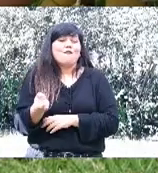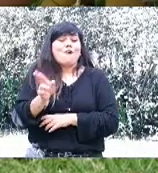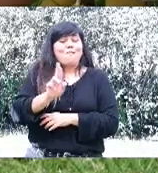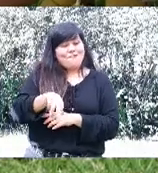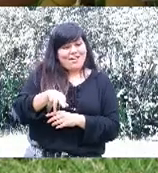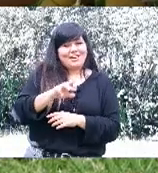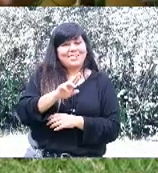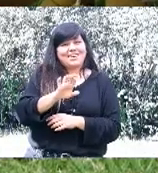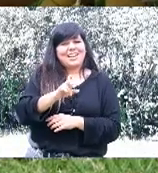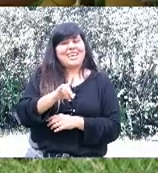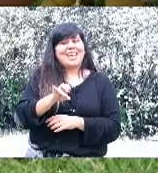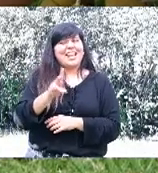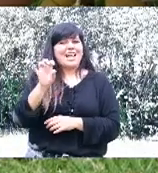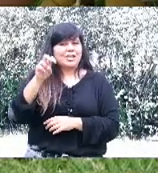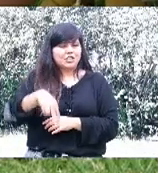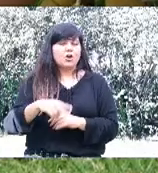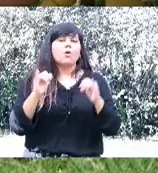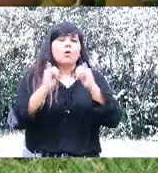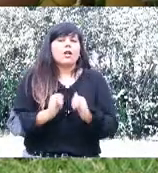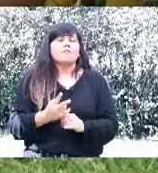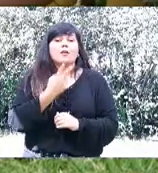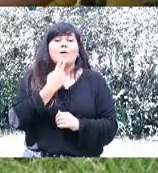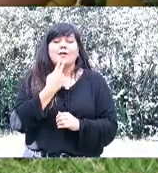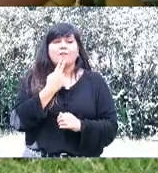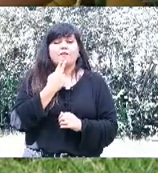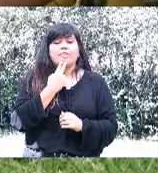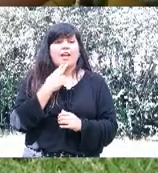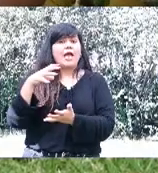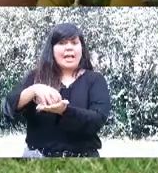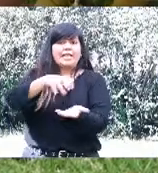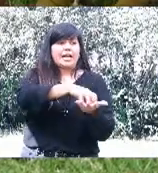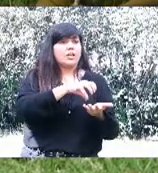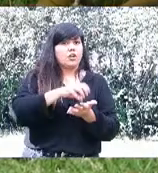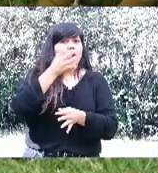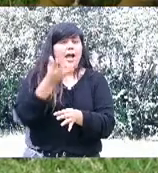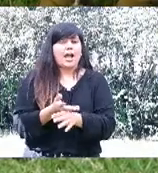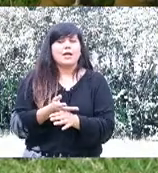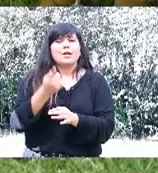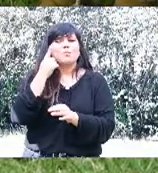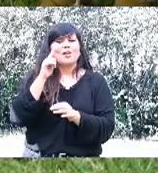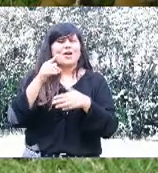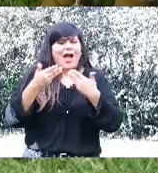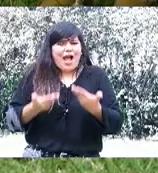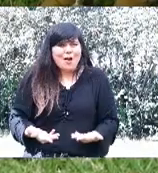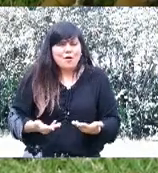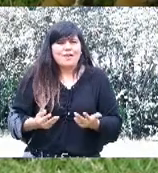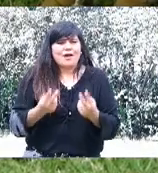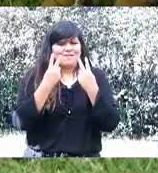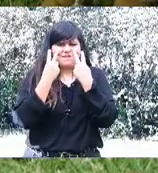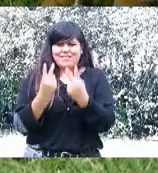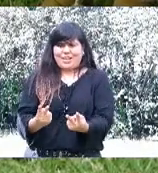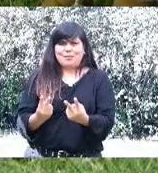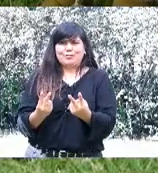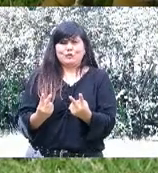una una forma de vida que muchos y muchas en los territorios está y que sin duda hoy día